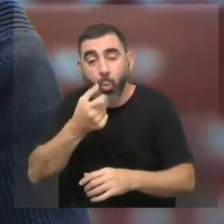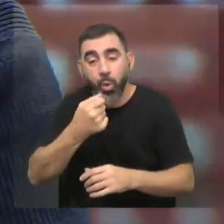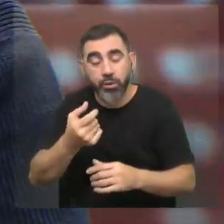La idea es que el test, desde que se toma la muestra hasta que se obtiene el resultado, la idea es llegar a un tiempo de 1 hora. Lo que tiene de bueno